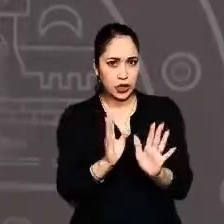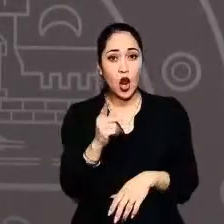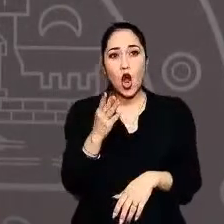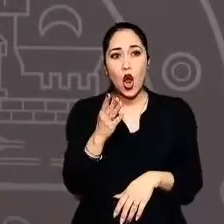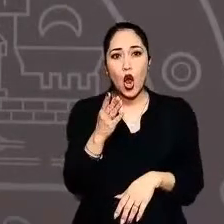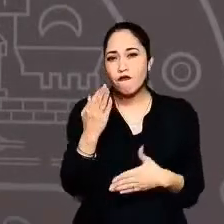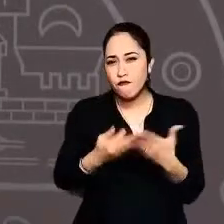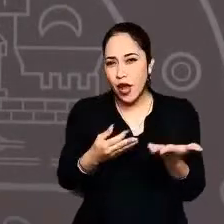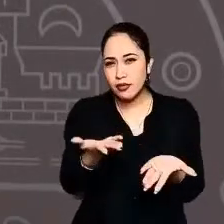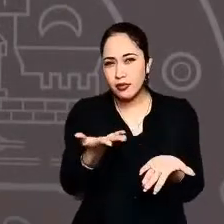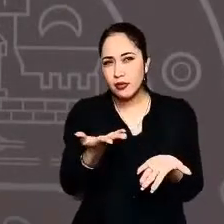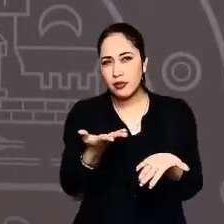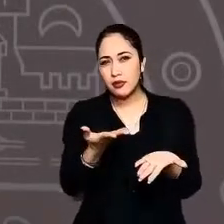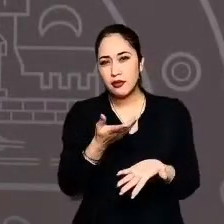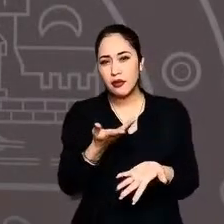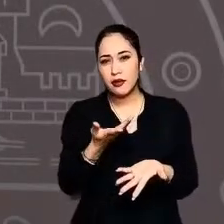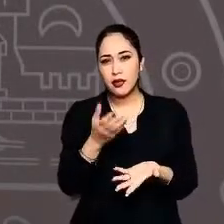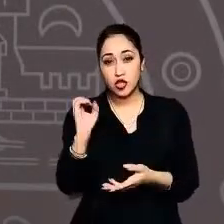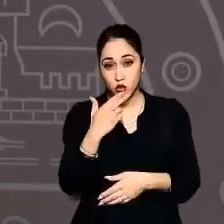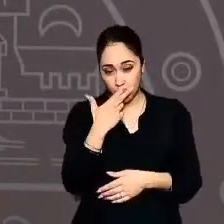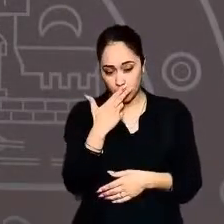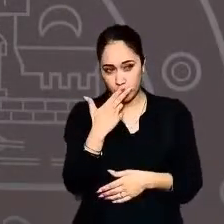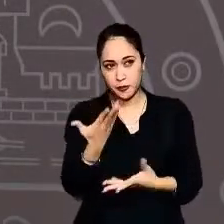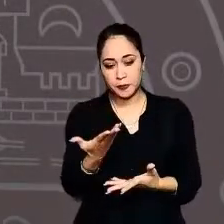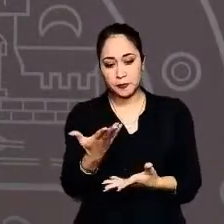Vamos y quedamos ahí en el acuerdo de buscar a